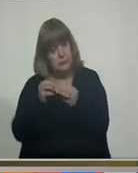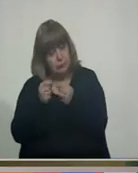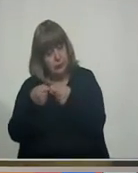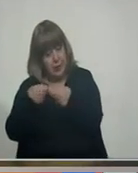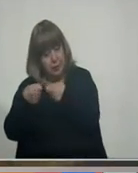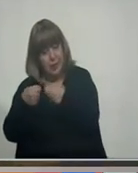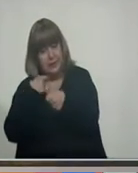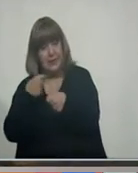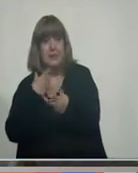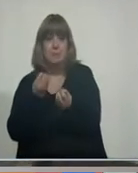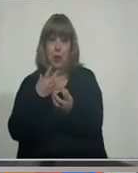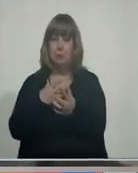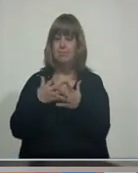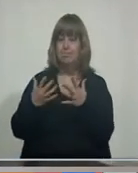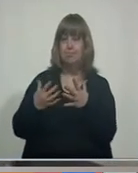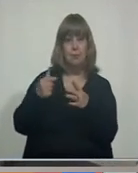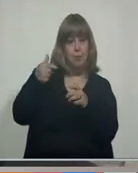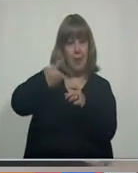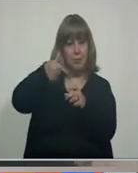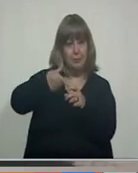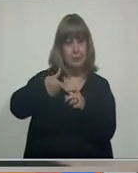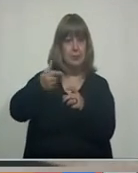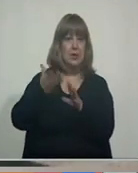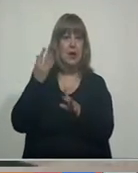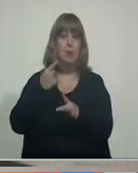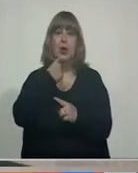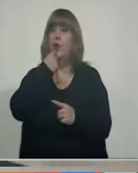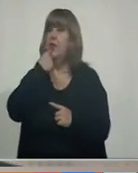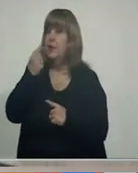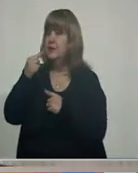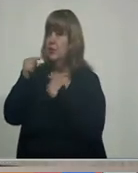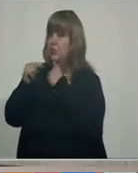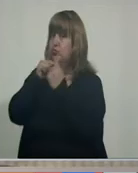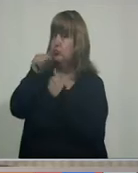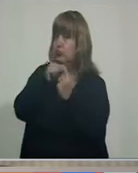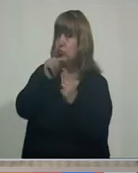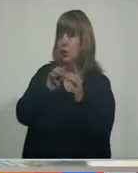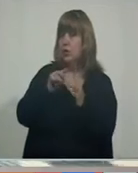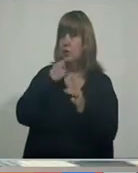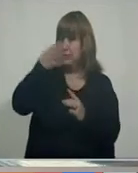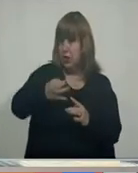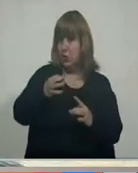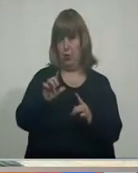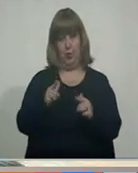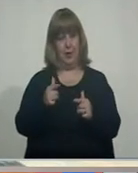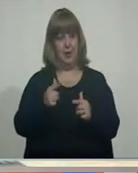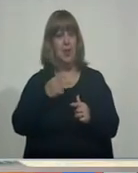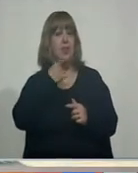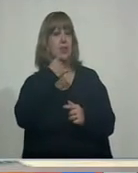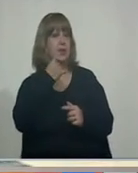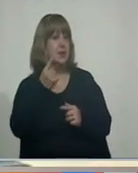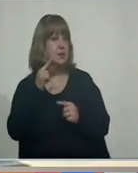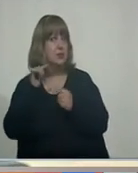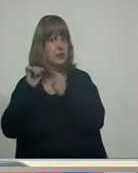6. Se vendría, ojo, porque es un rumor, ¿eh? Es un rumor. Un poco cada vez más fuerte, hay que decirlo. Para la próxima semana, es más. Sí,